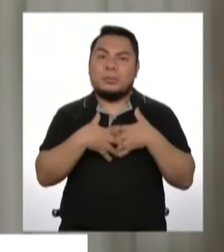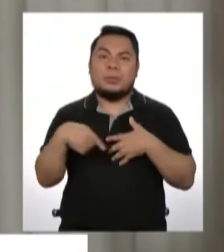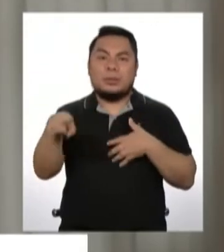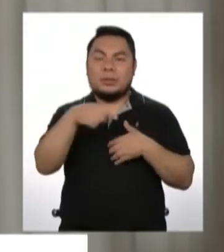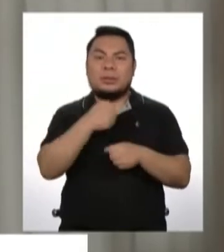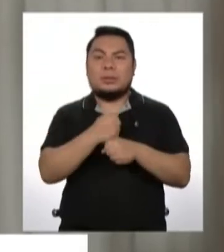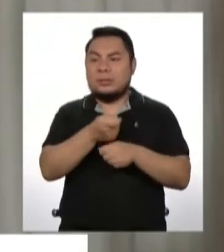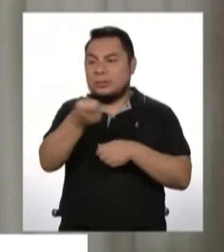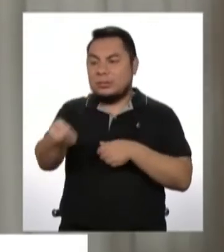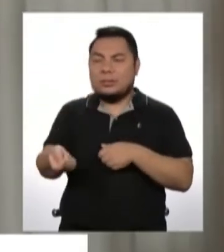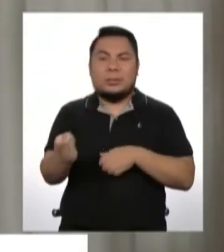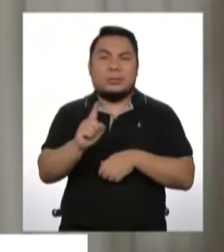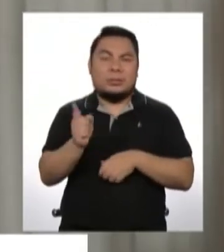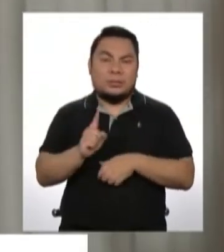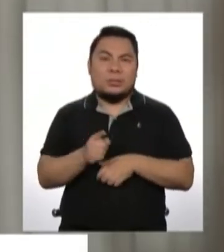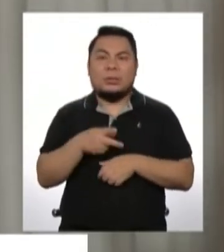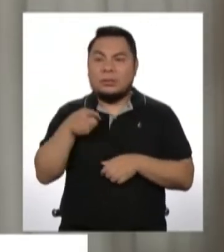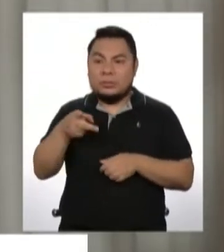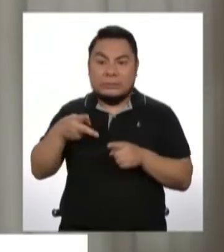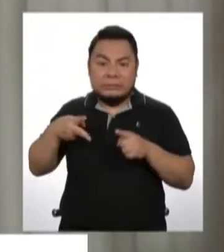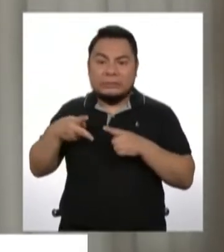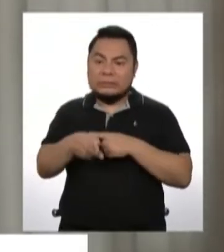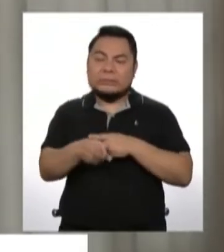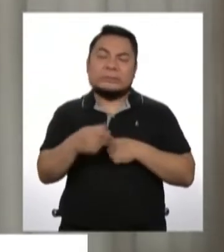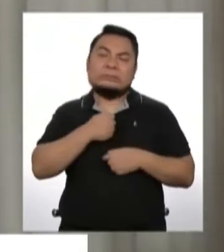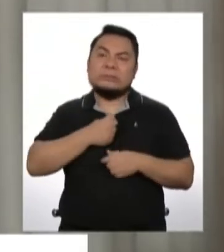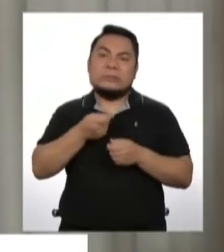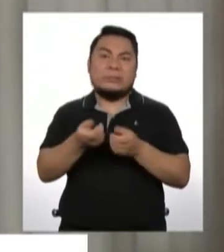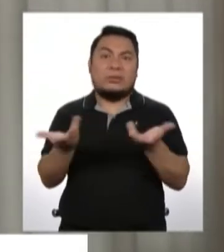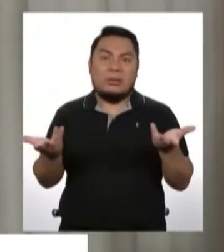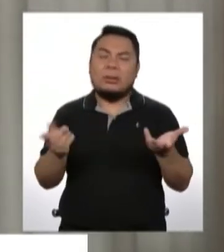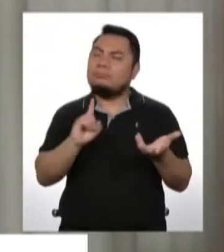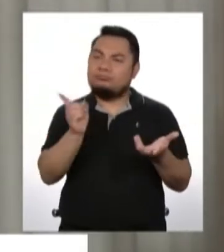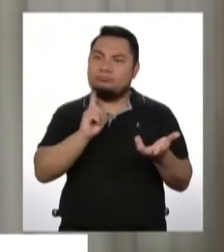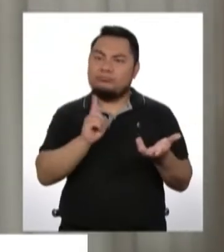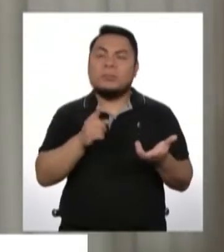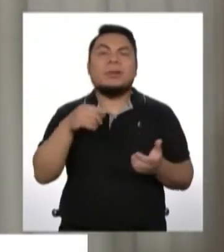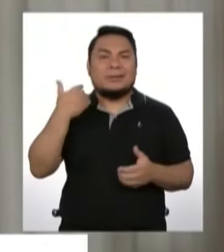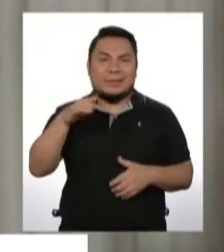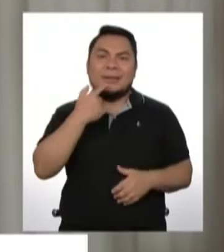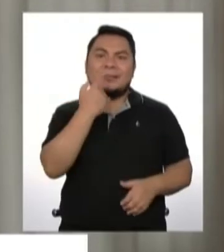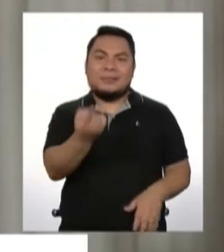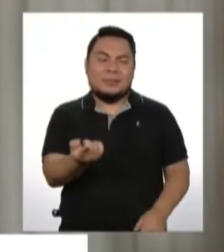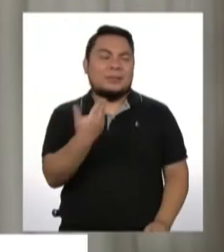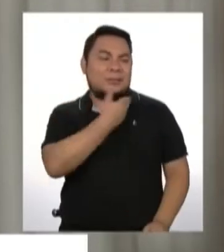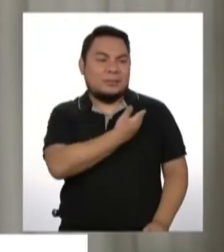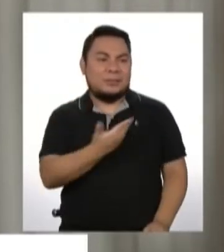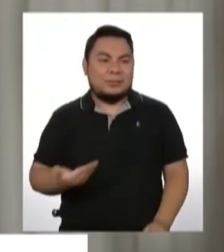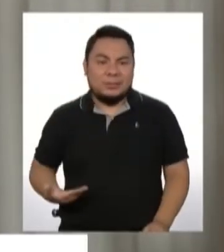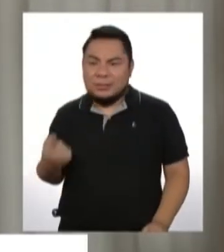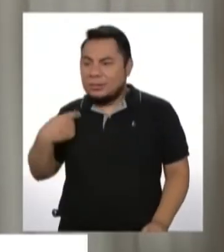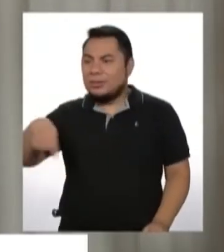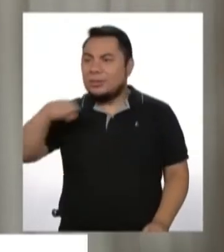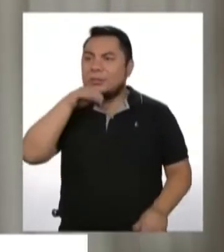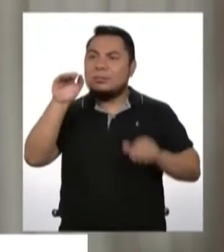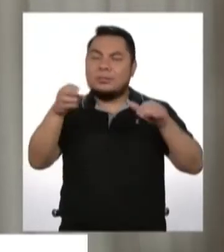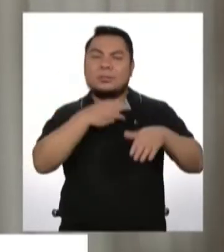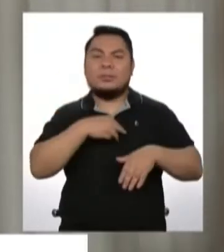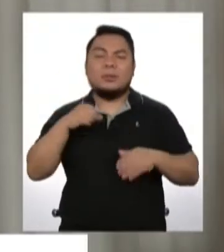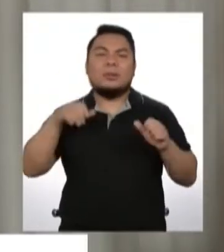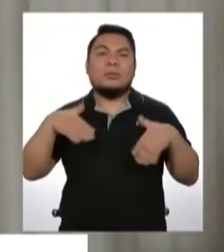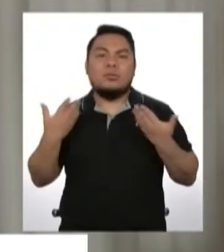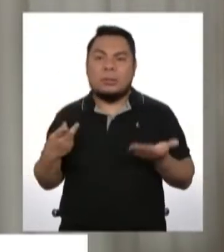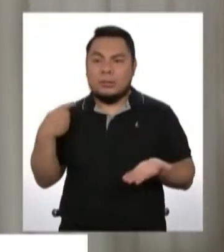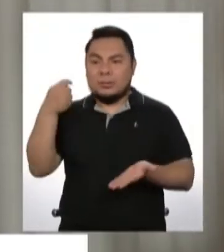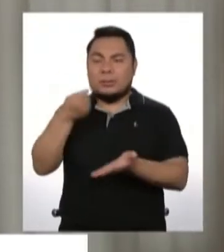proveedores, evitar el rompimiento de la cadena de pagos. Así como el Premier nos ha instado a todos los ministerios a poder darle